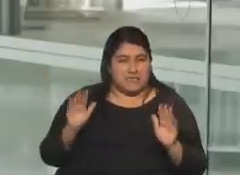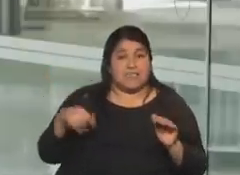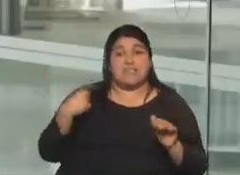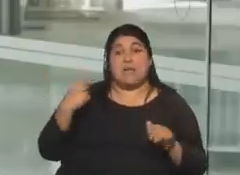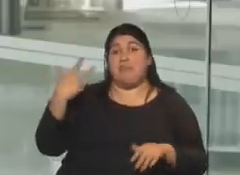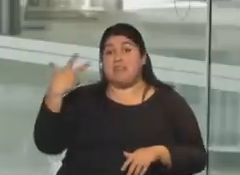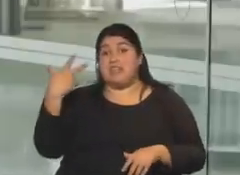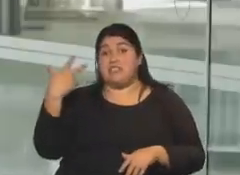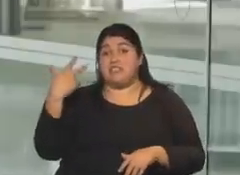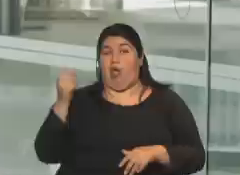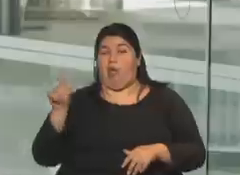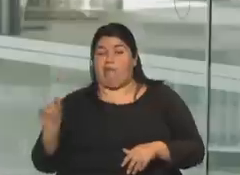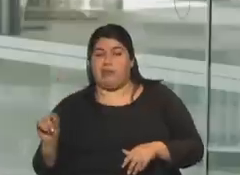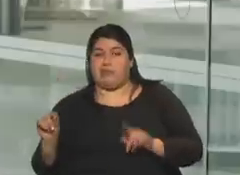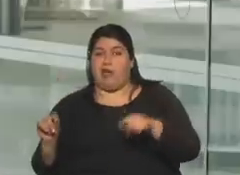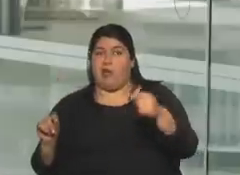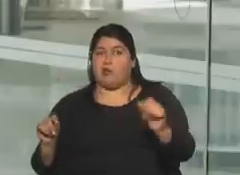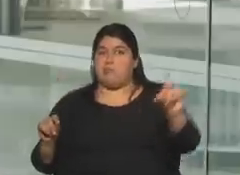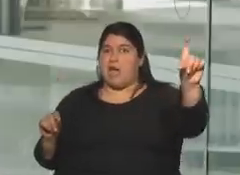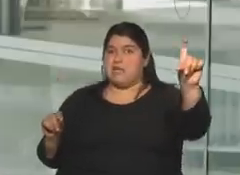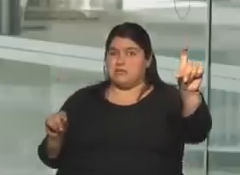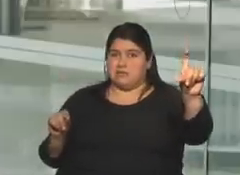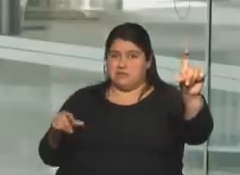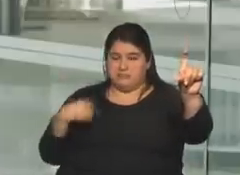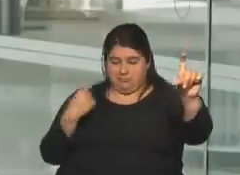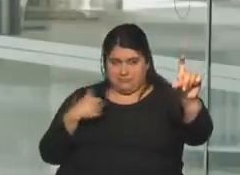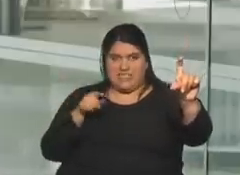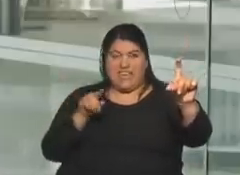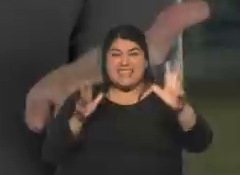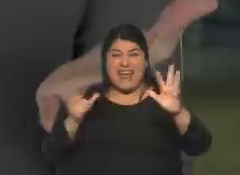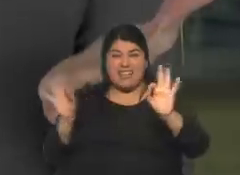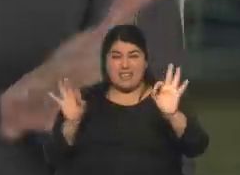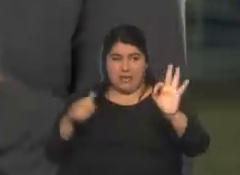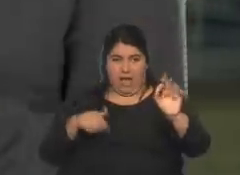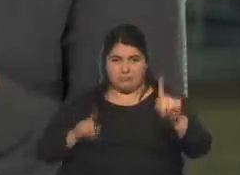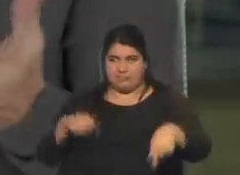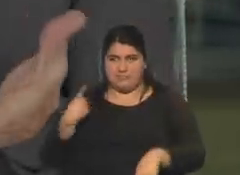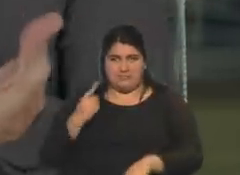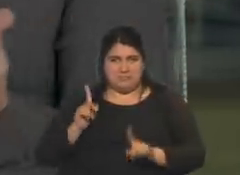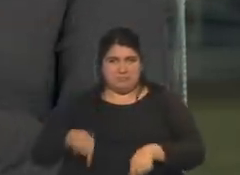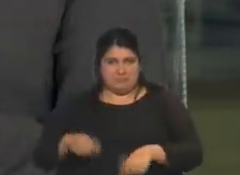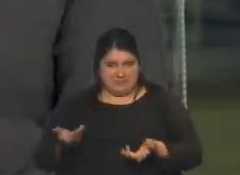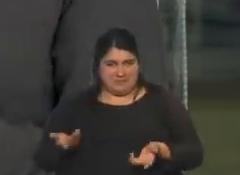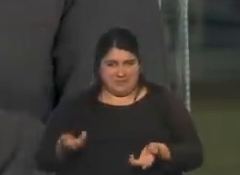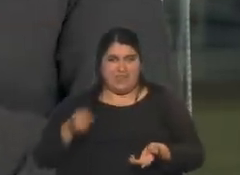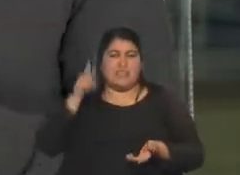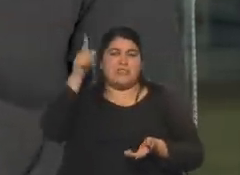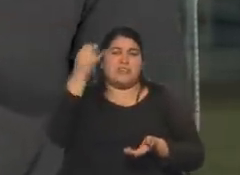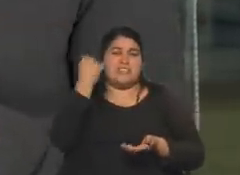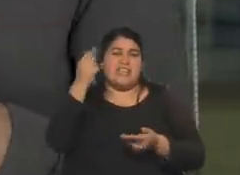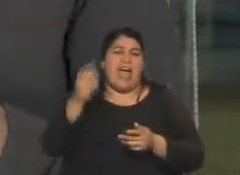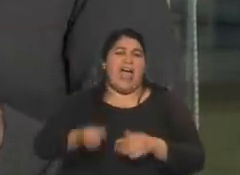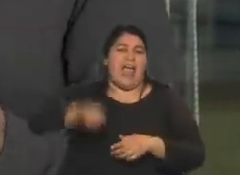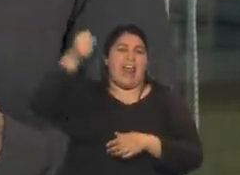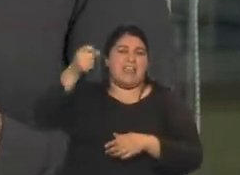ofertas y te la compensan con otro que subió por acá y vos nunca vas a saber, ¿no? Entonces, finalmente, tienen un margen de rentabilidad